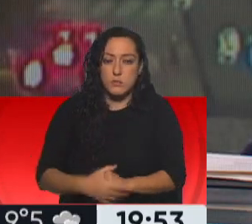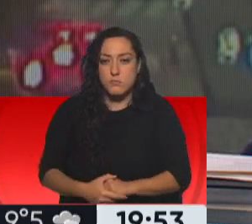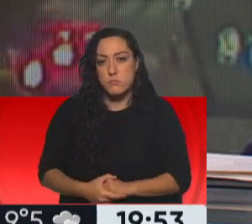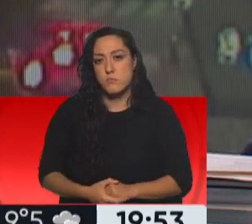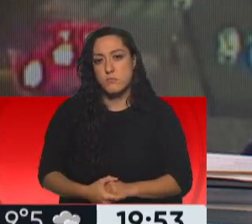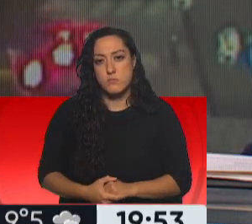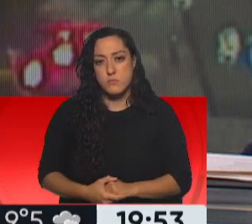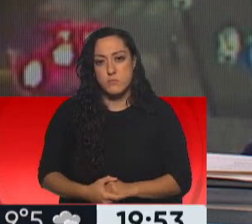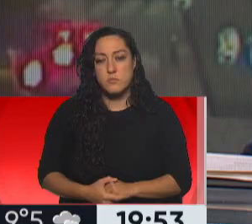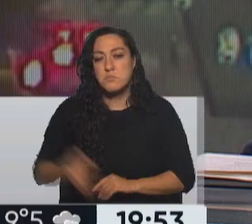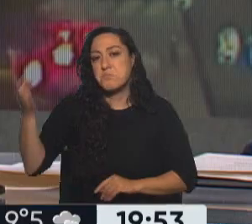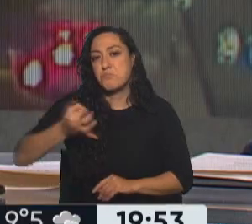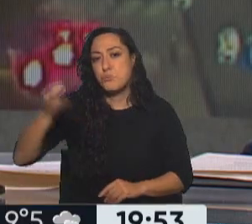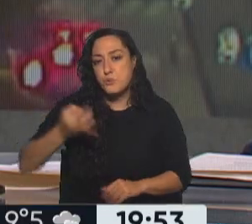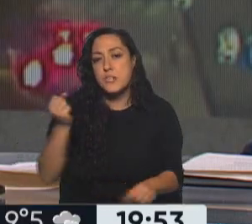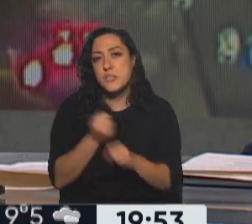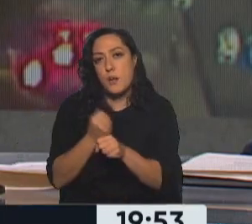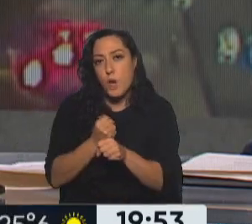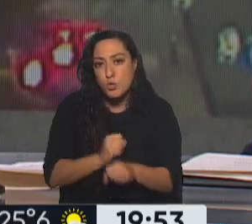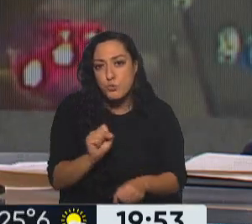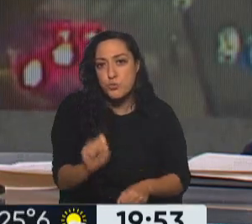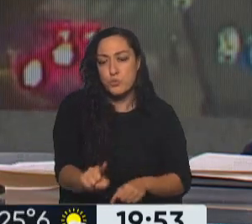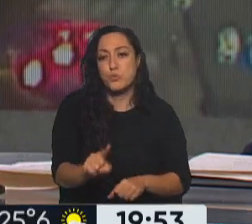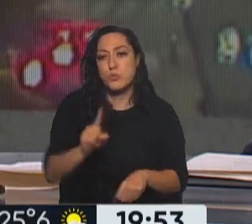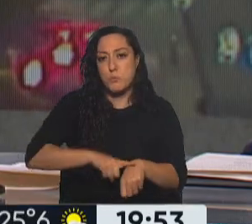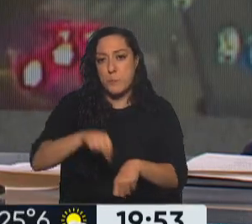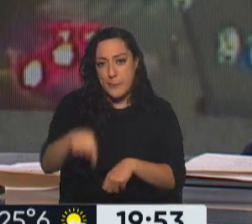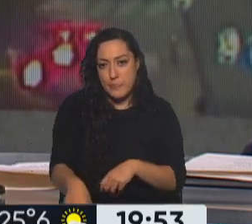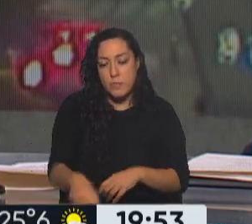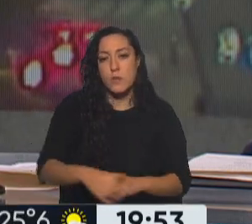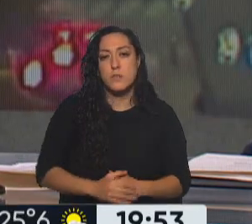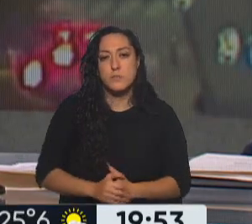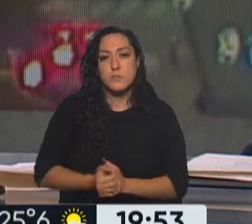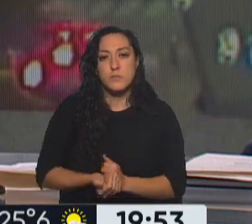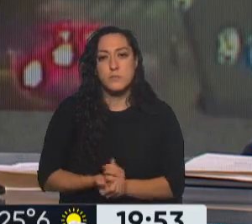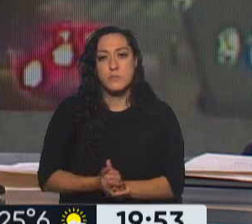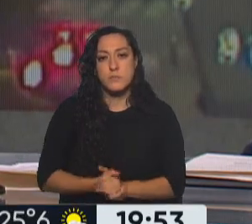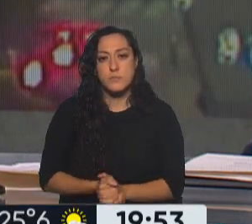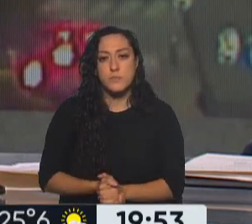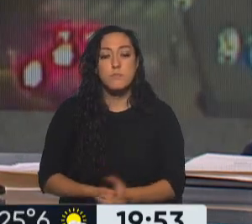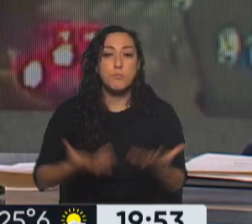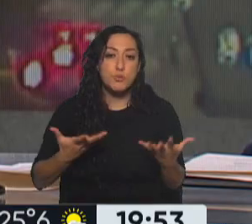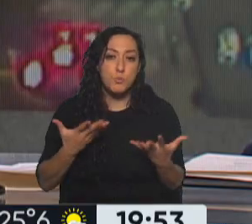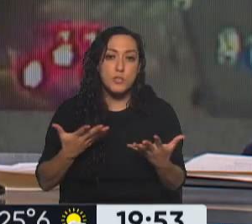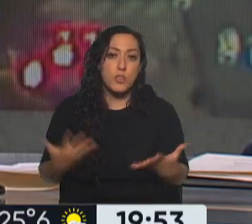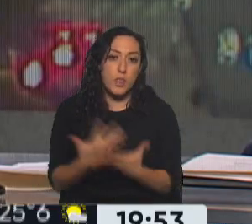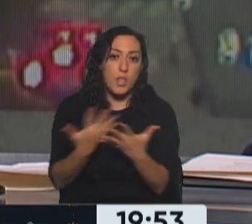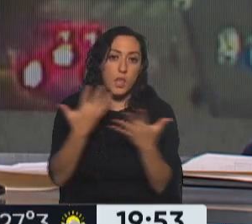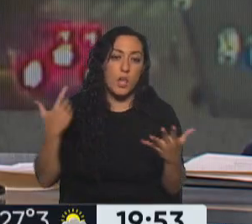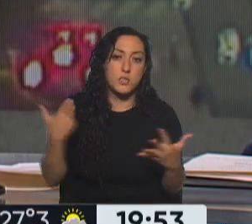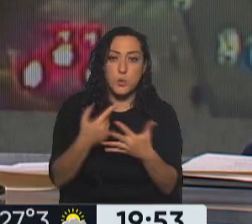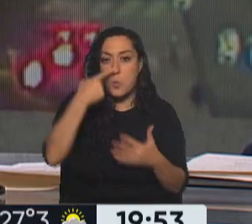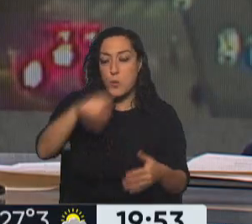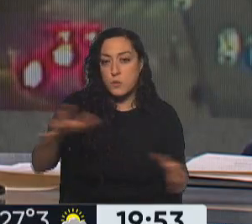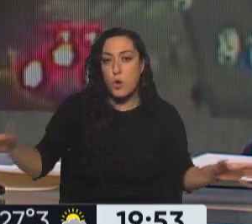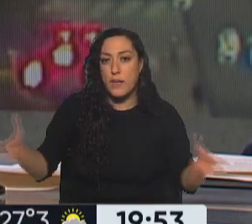Muy bien, bueno, excelente el trabajo que está realizando en este momento y que ha venido realizando, ¿no? Por supuesto, en los últimos días y en las últimas horas